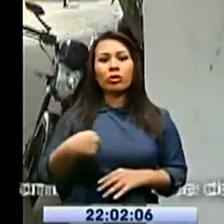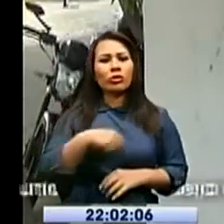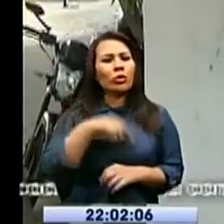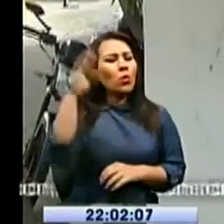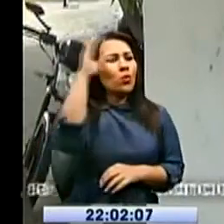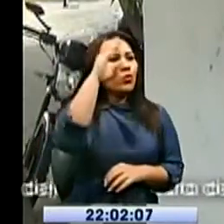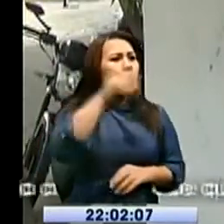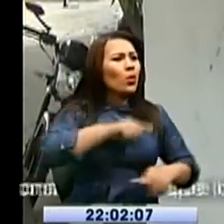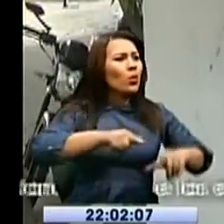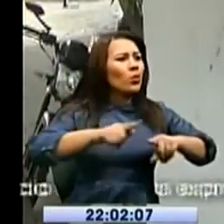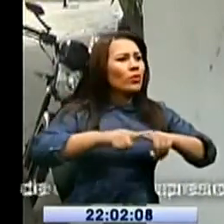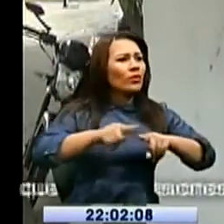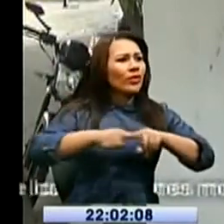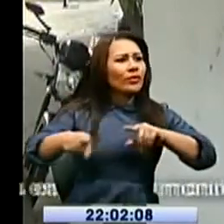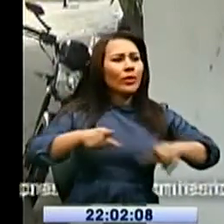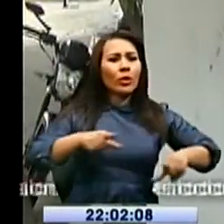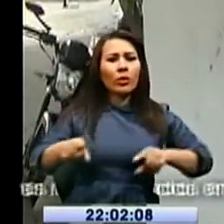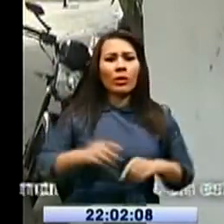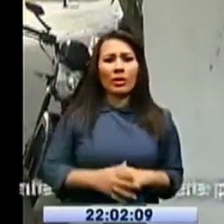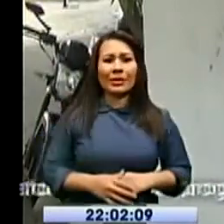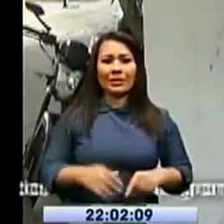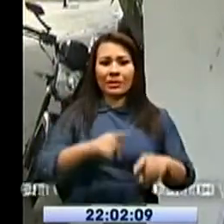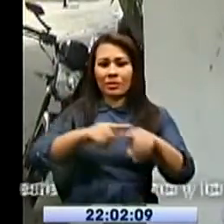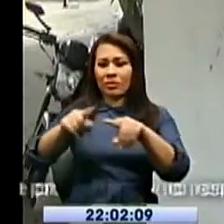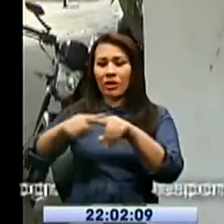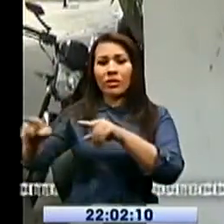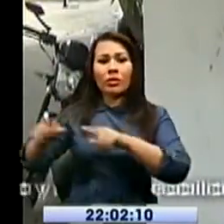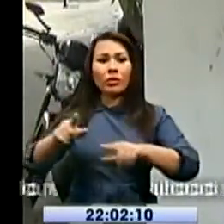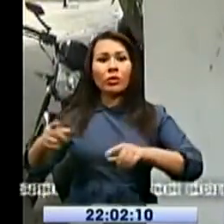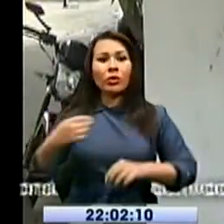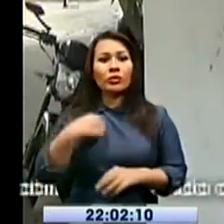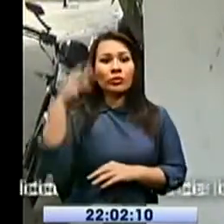en la morgue, en diferentes partes,